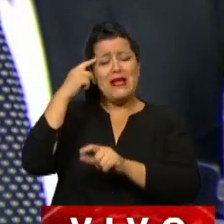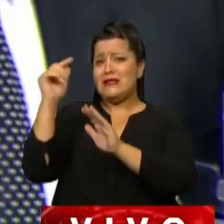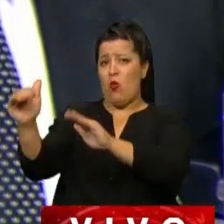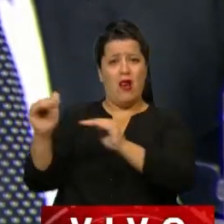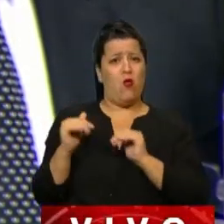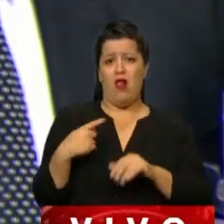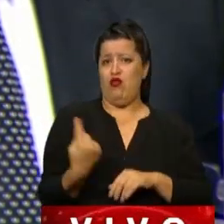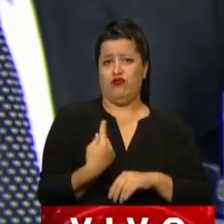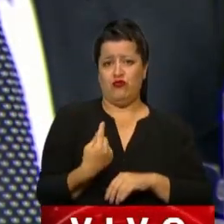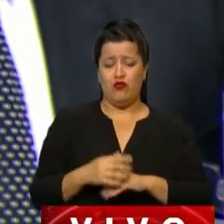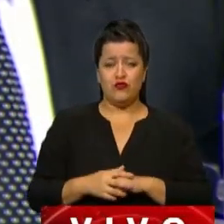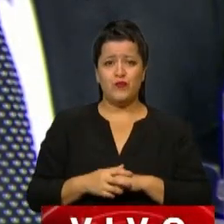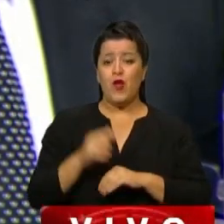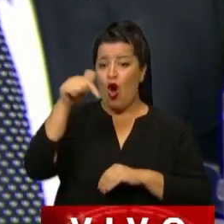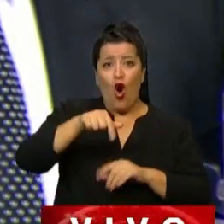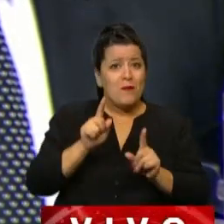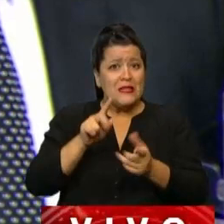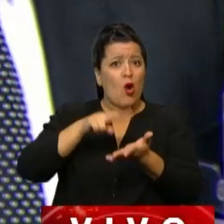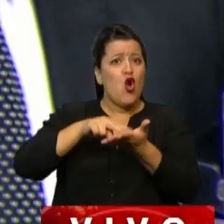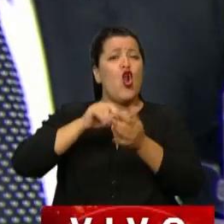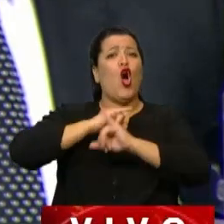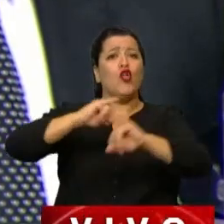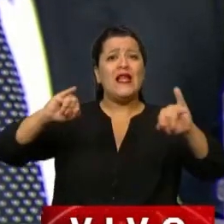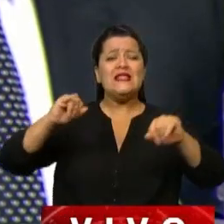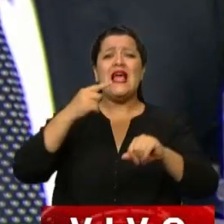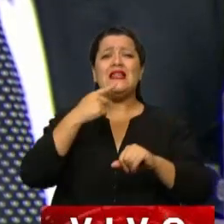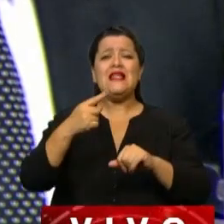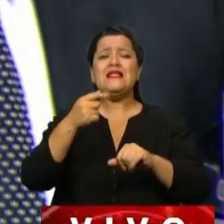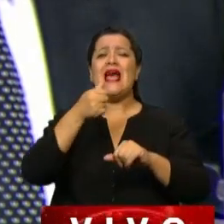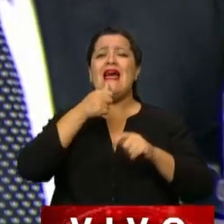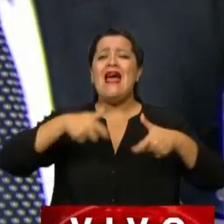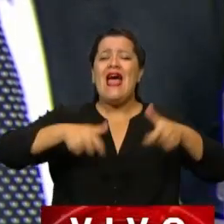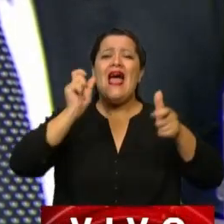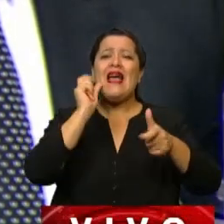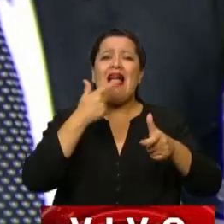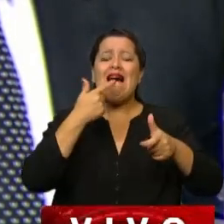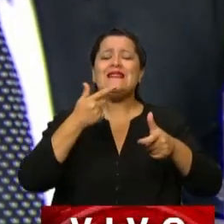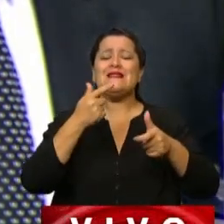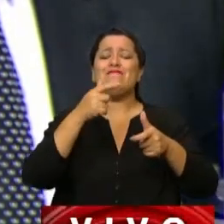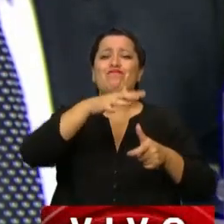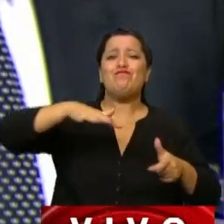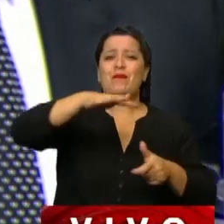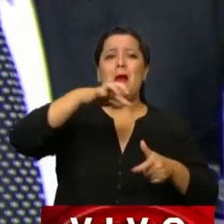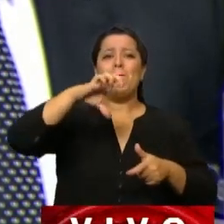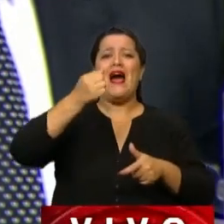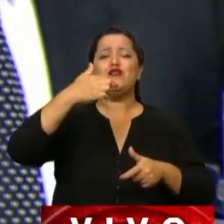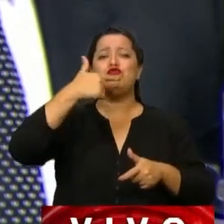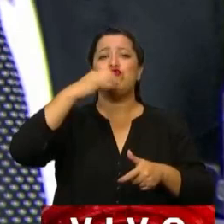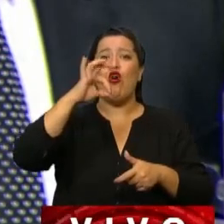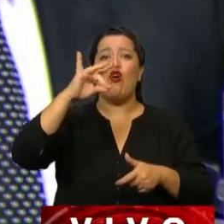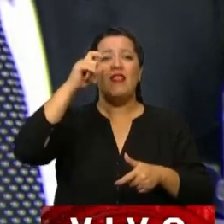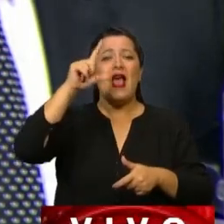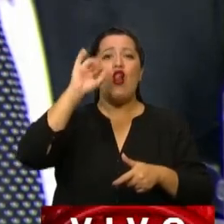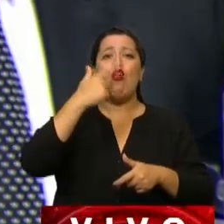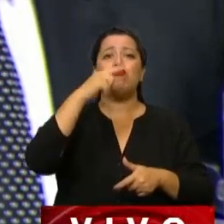mismo salieron en las noticias que el gasoducto llega a Paso de los Libres y otra vez nos deja